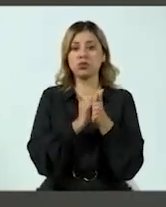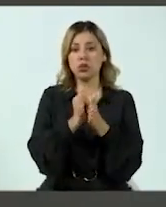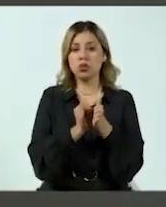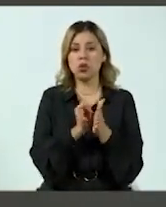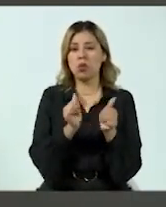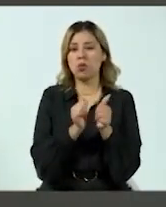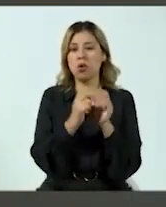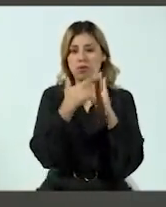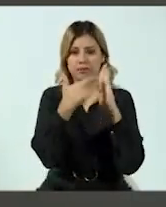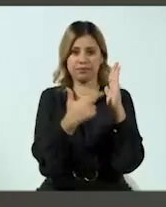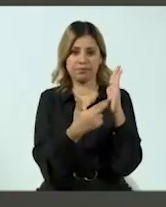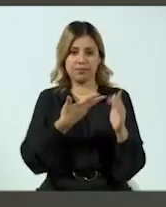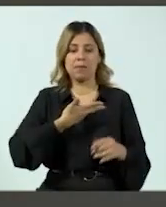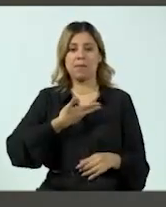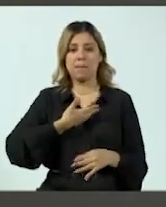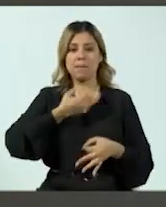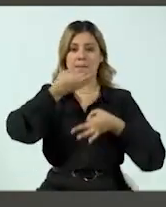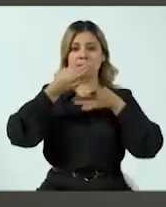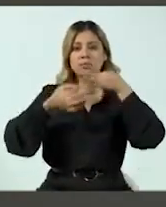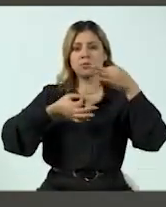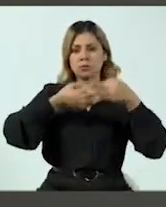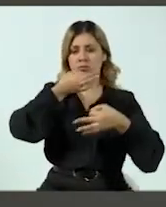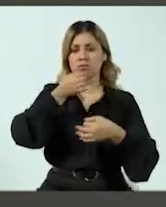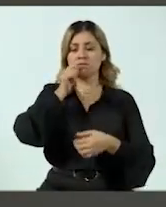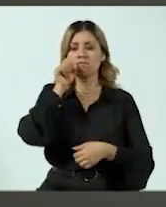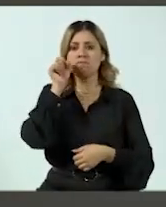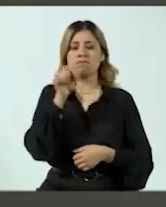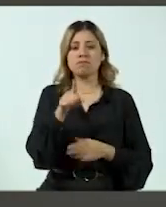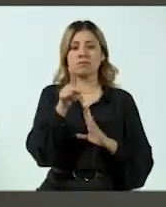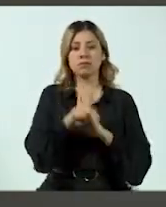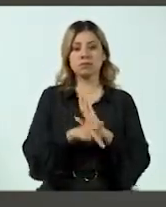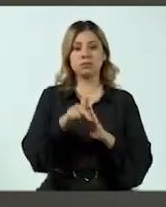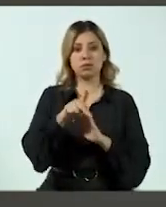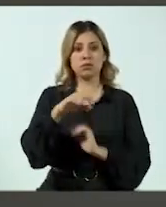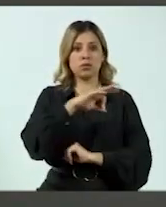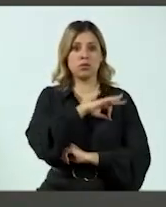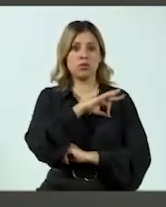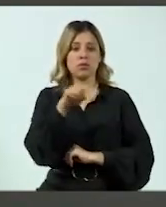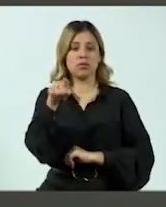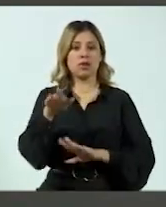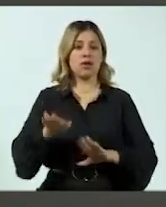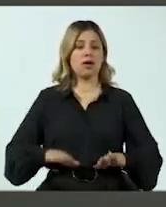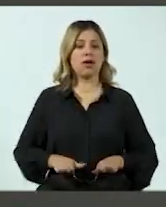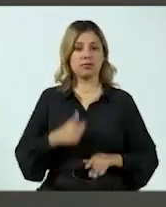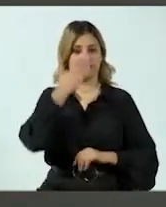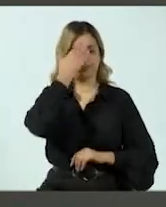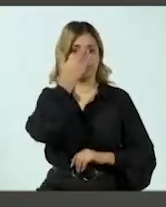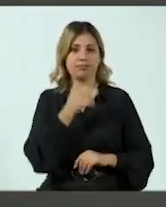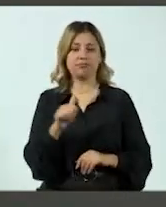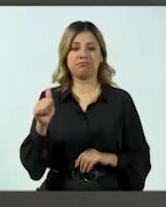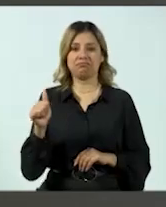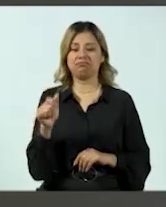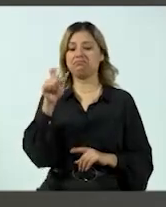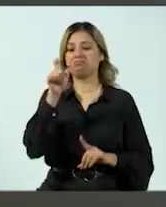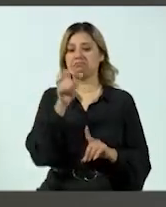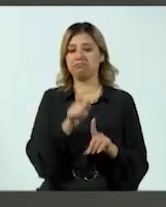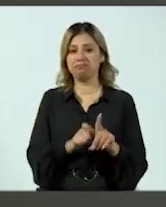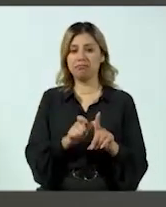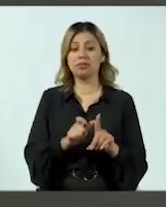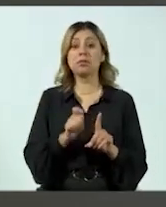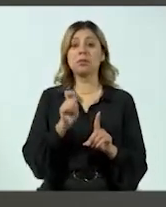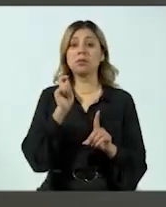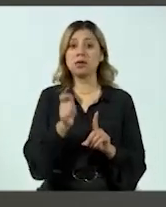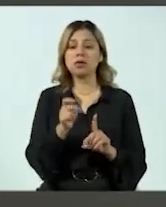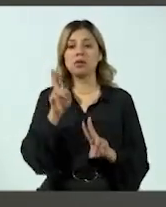características que se manejan en la convocatoria este video tiene que Mostrar el talento en el que están participando eh Cabe señalar que